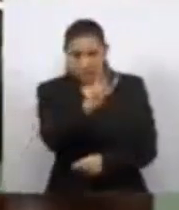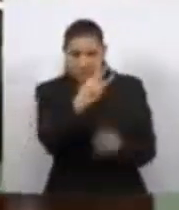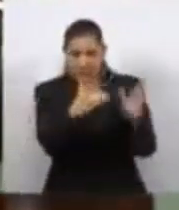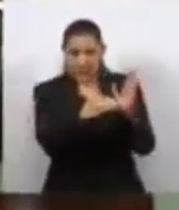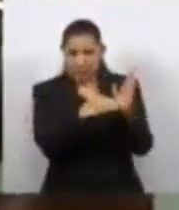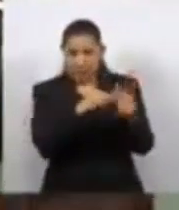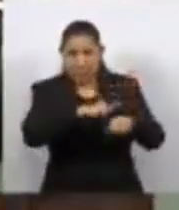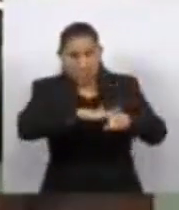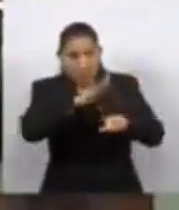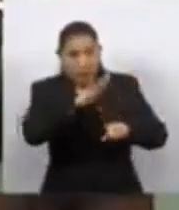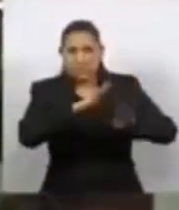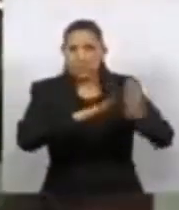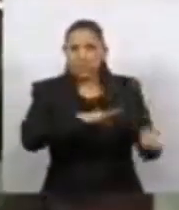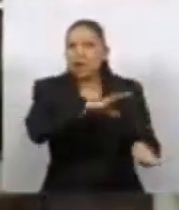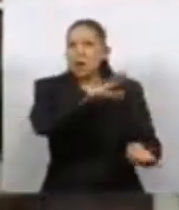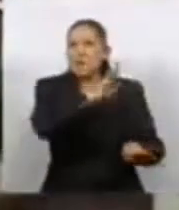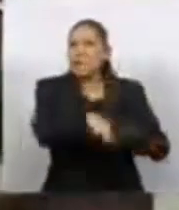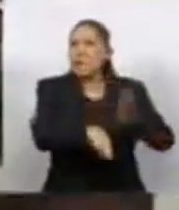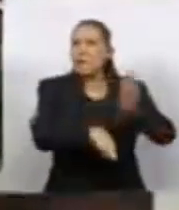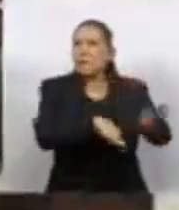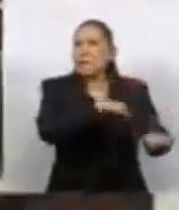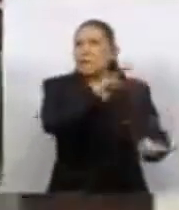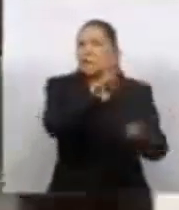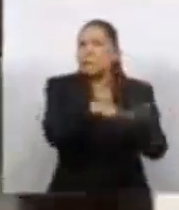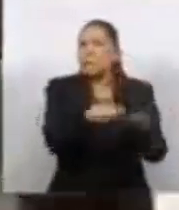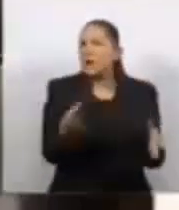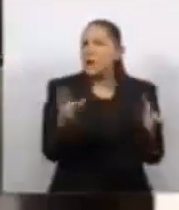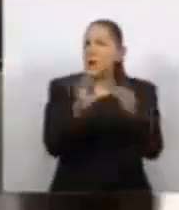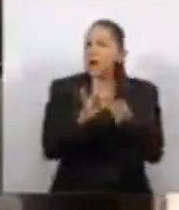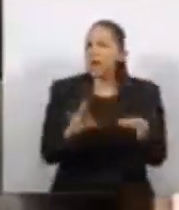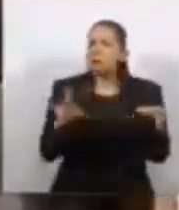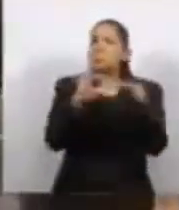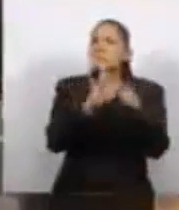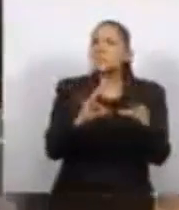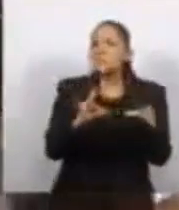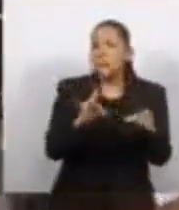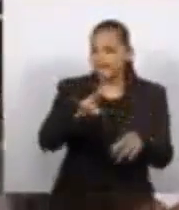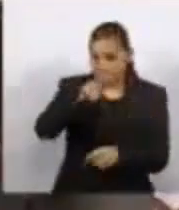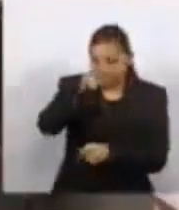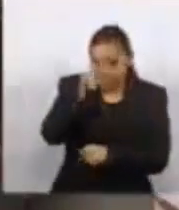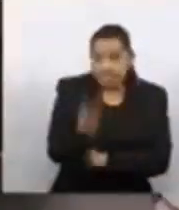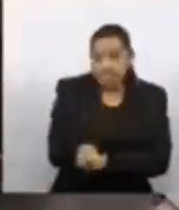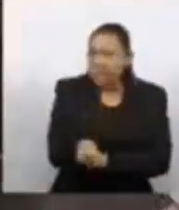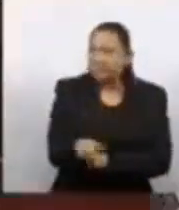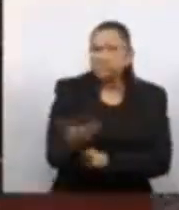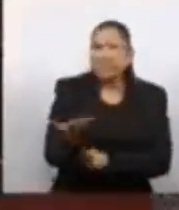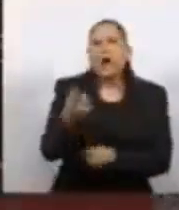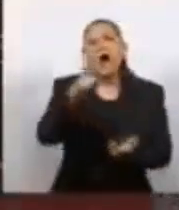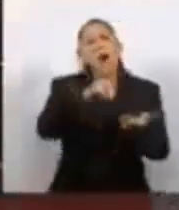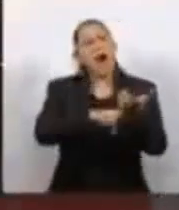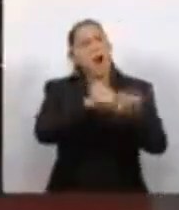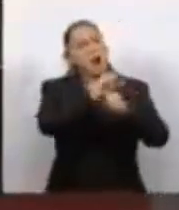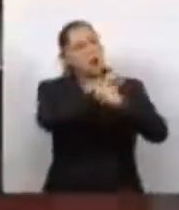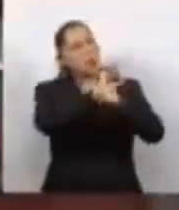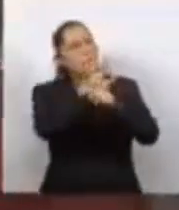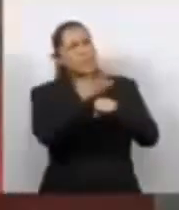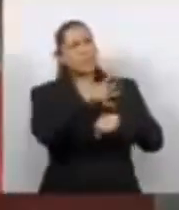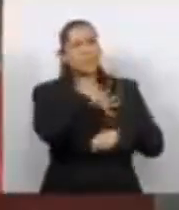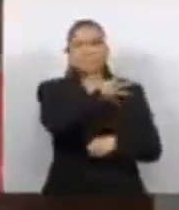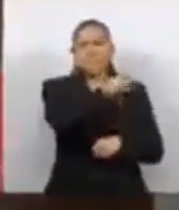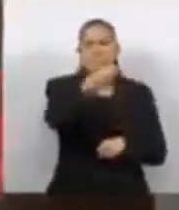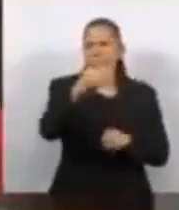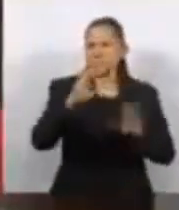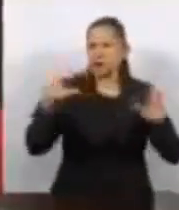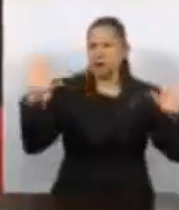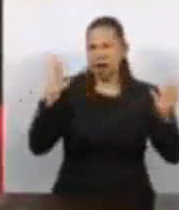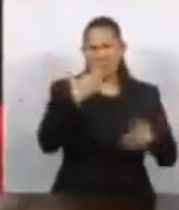inhumano es ocultar la verdad. Repetir que la pandemia está domada o que México está saliendo de la crisis